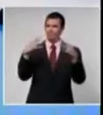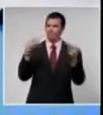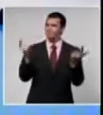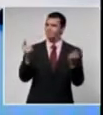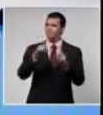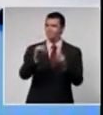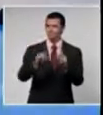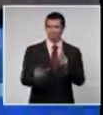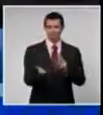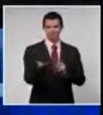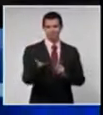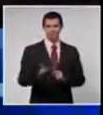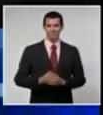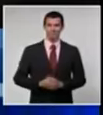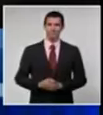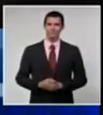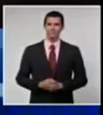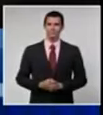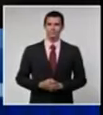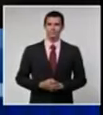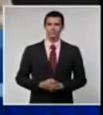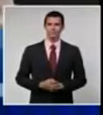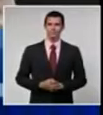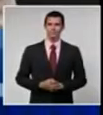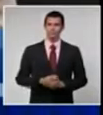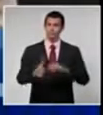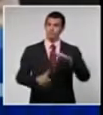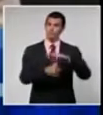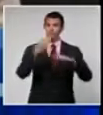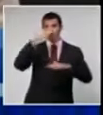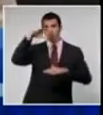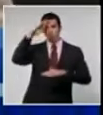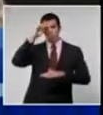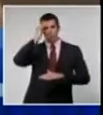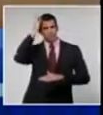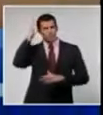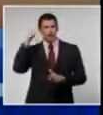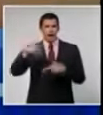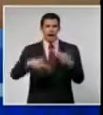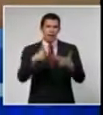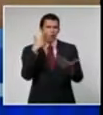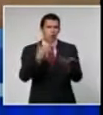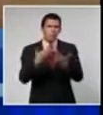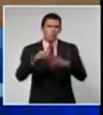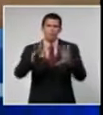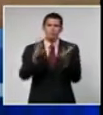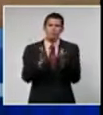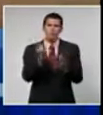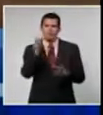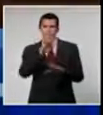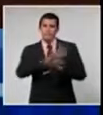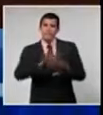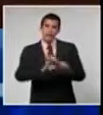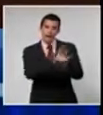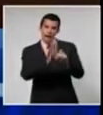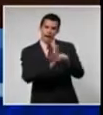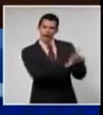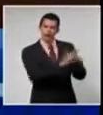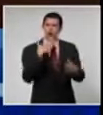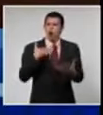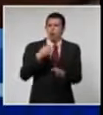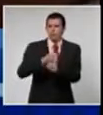inmediato los titulares. Chequea presidente cubano situación actual del nuevo coronavirus y marcha de la recuperación post pandemia en